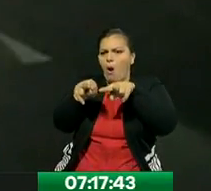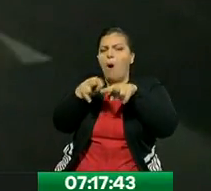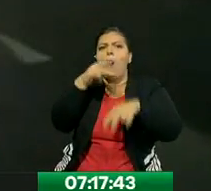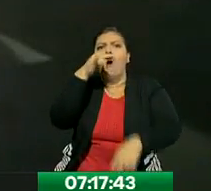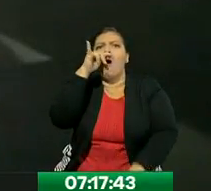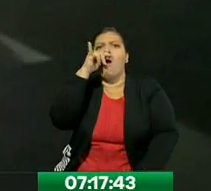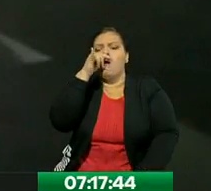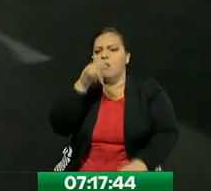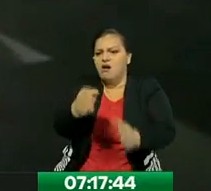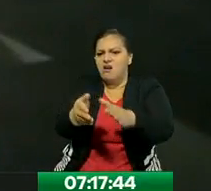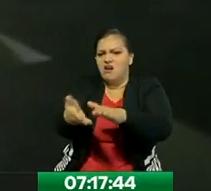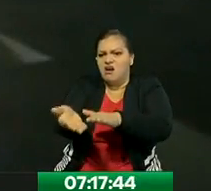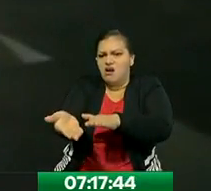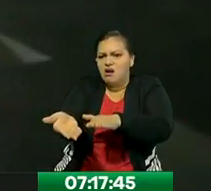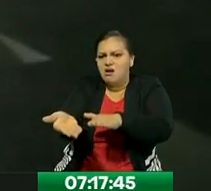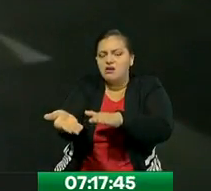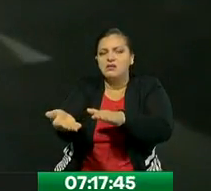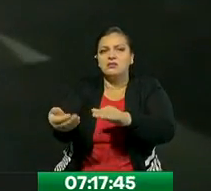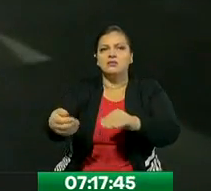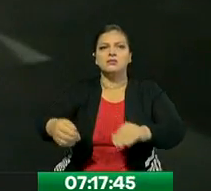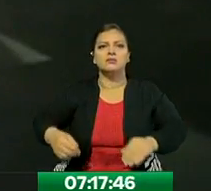el pasado mes de junio.